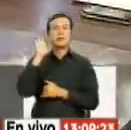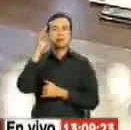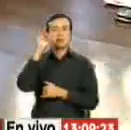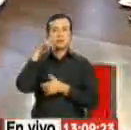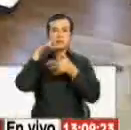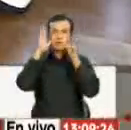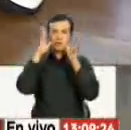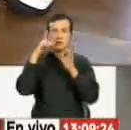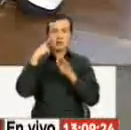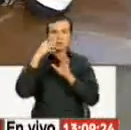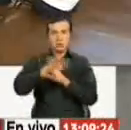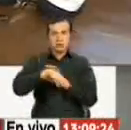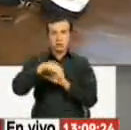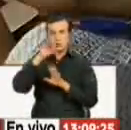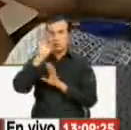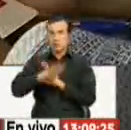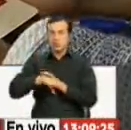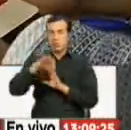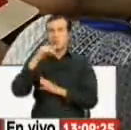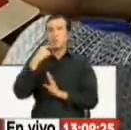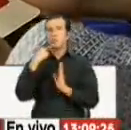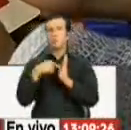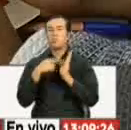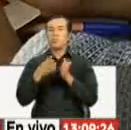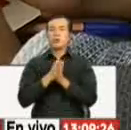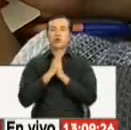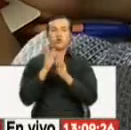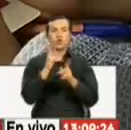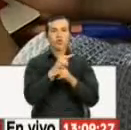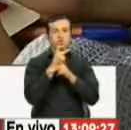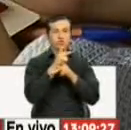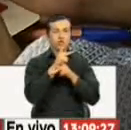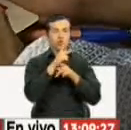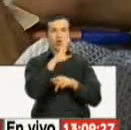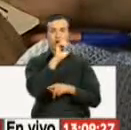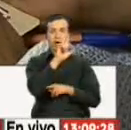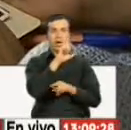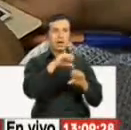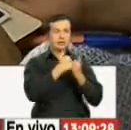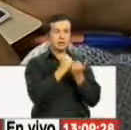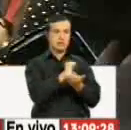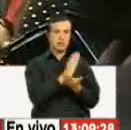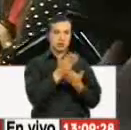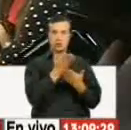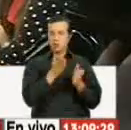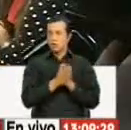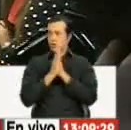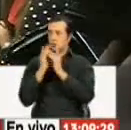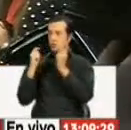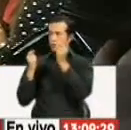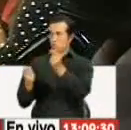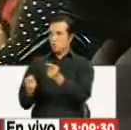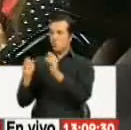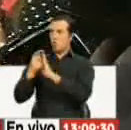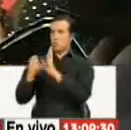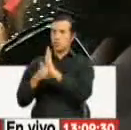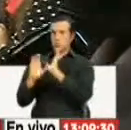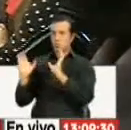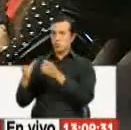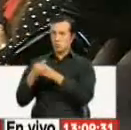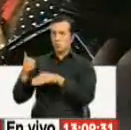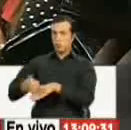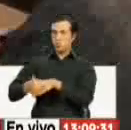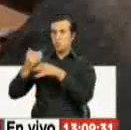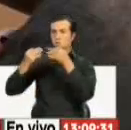se sortearon las causas entre ellas la del pedido del consejo de administración legislativa cal a la corte constitucional sobre el juicio